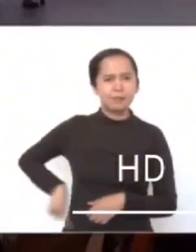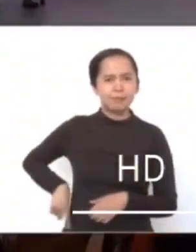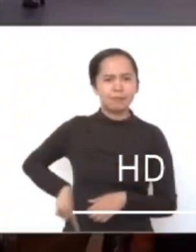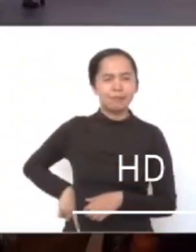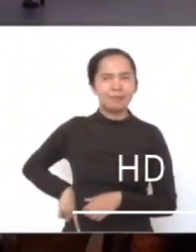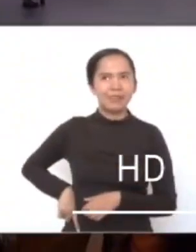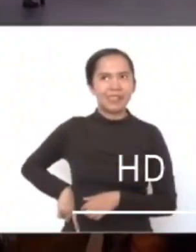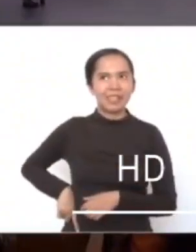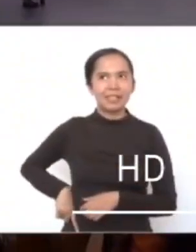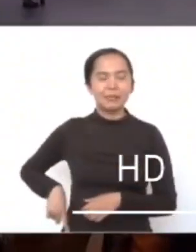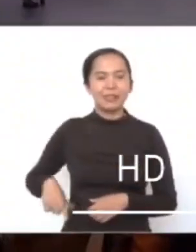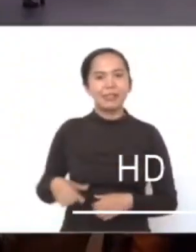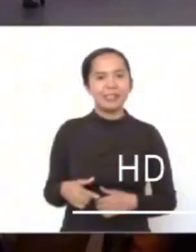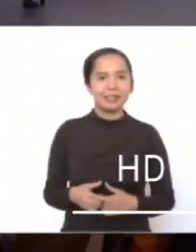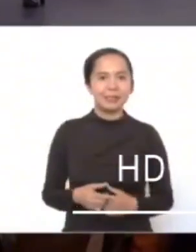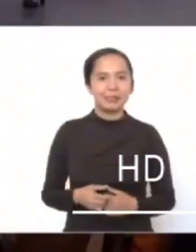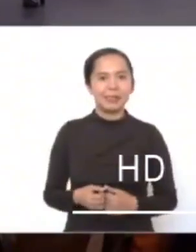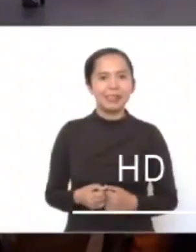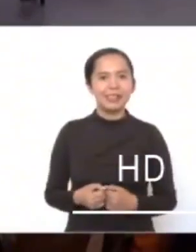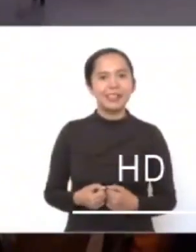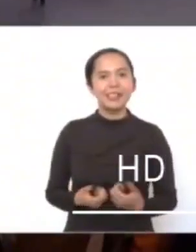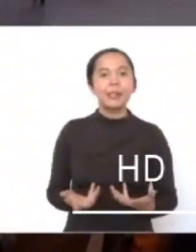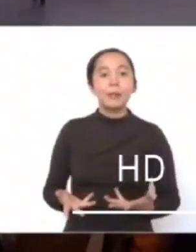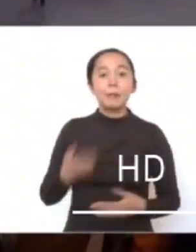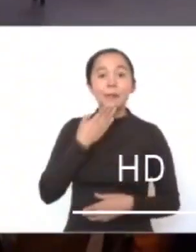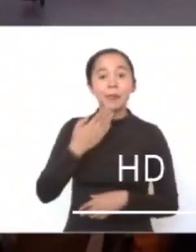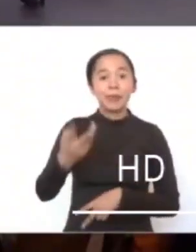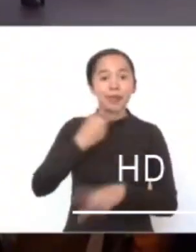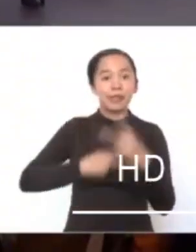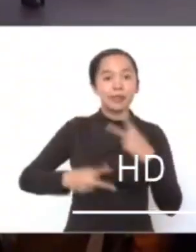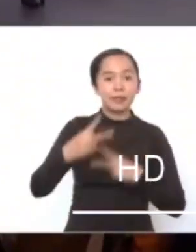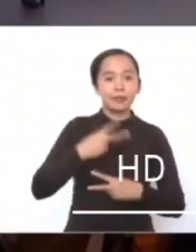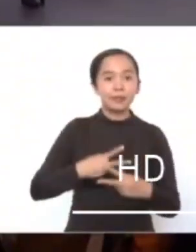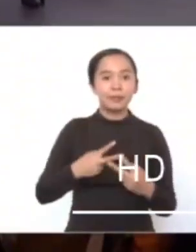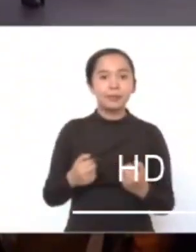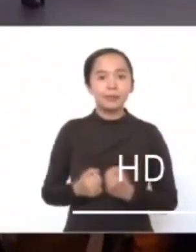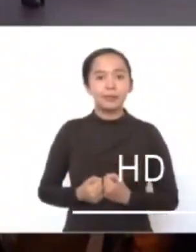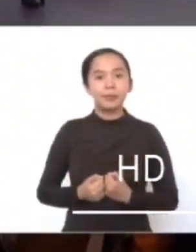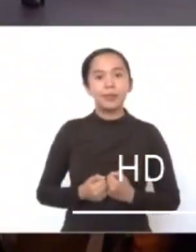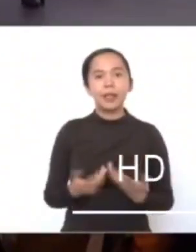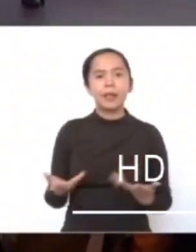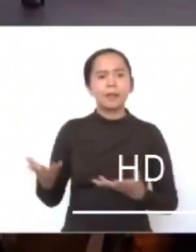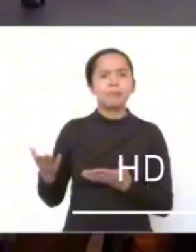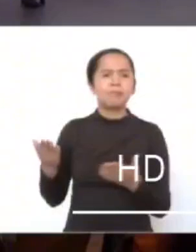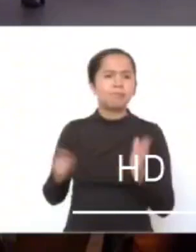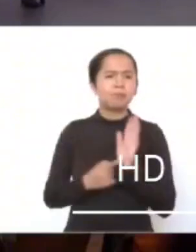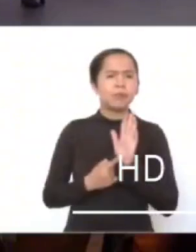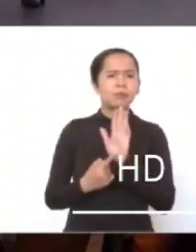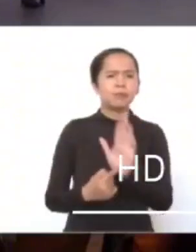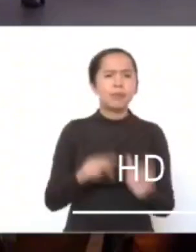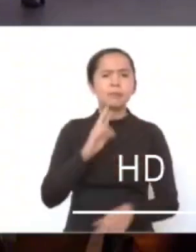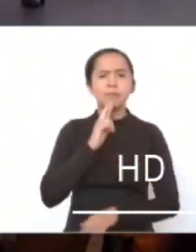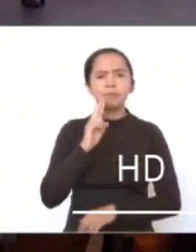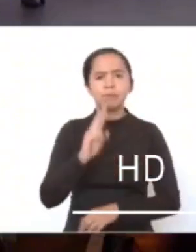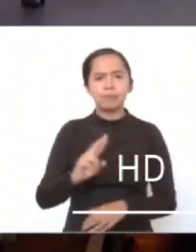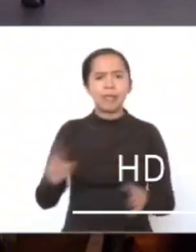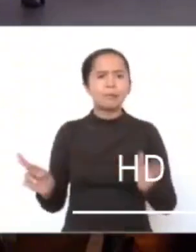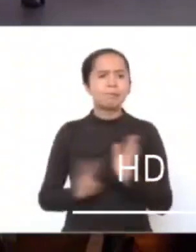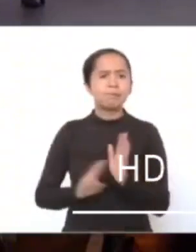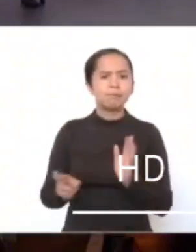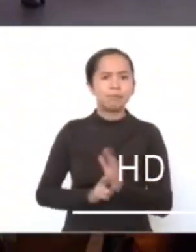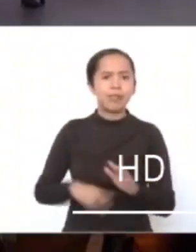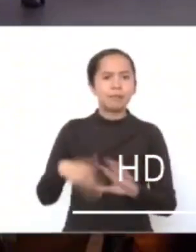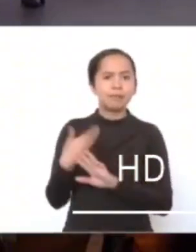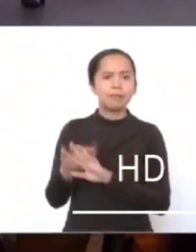con acento social, les da la más cordial de las bienvenidas a la presentación del informe de resultados de la alerta por